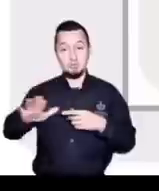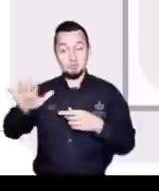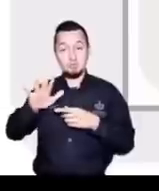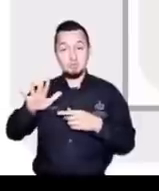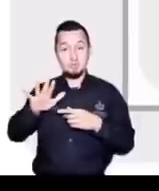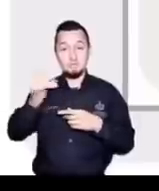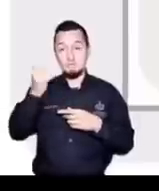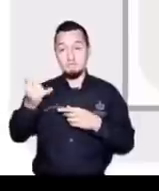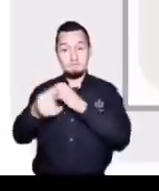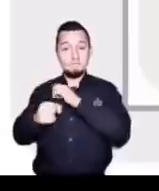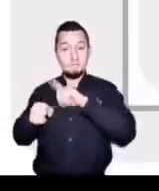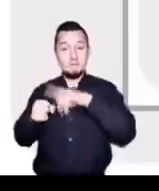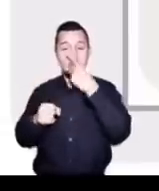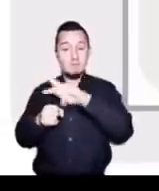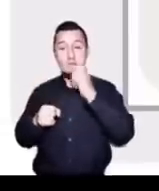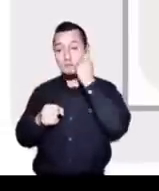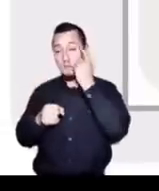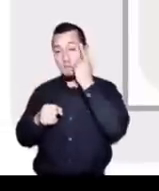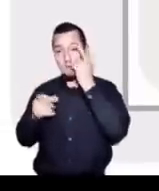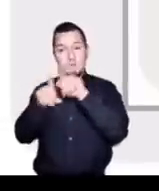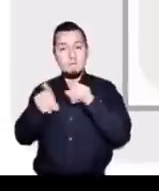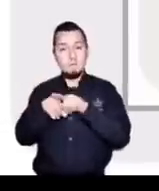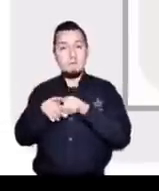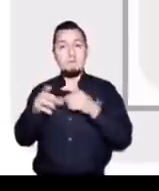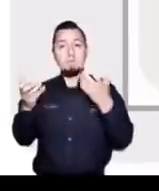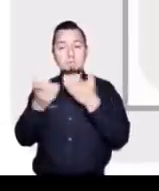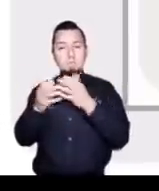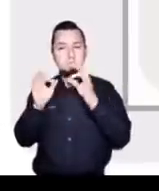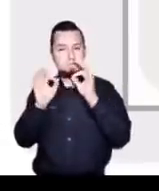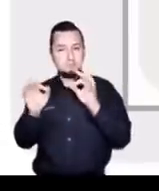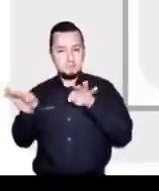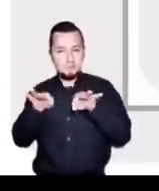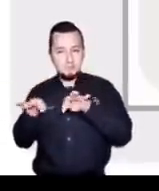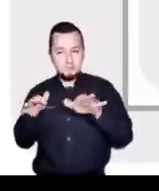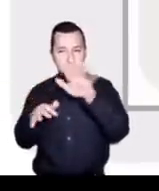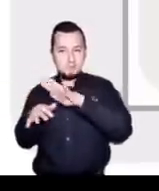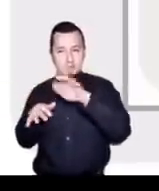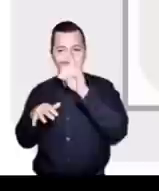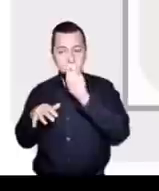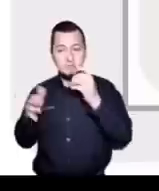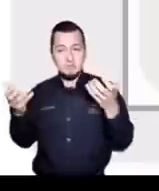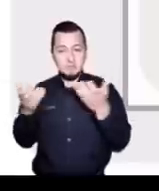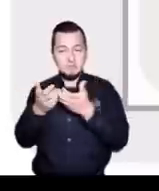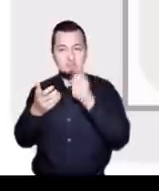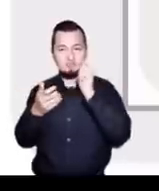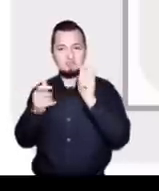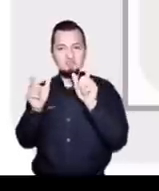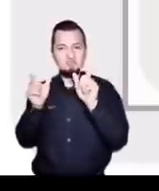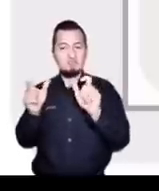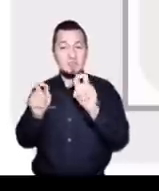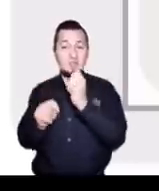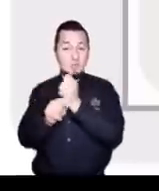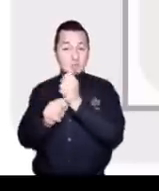Tlajomulco una alternativa que conecte con un sistema de transporte colectivo